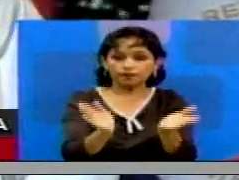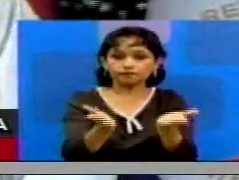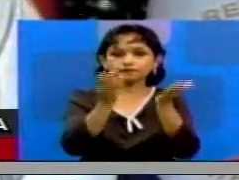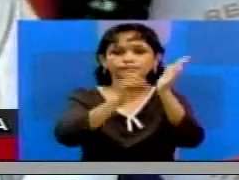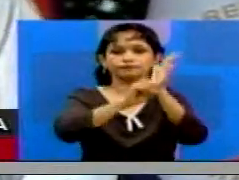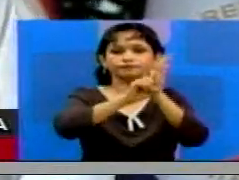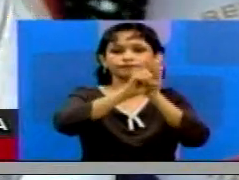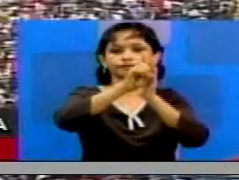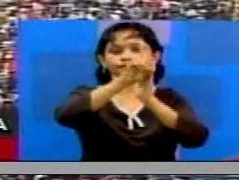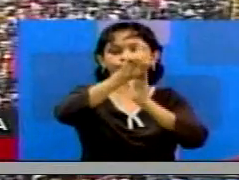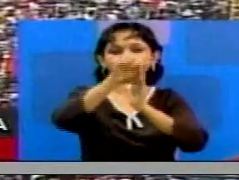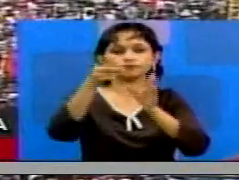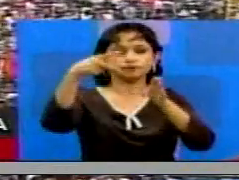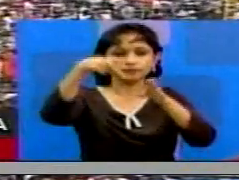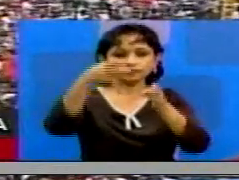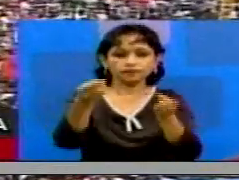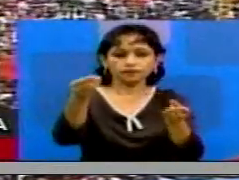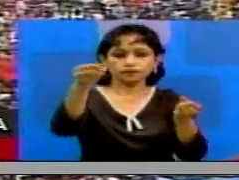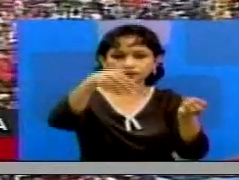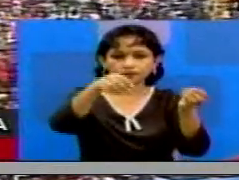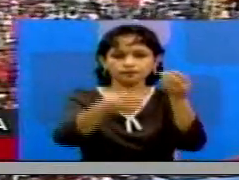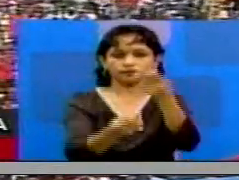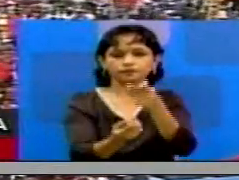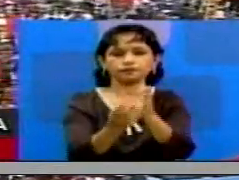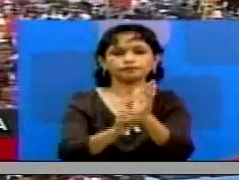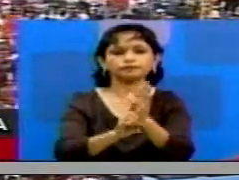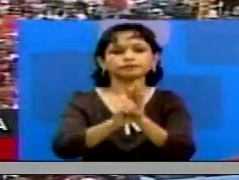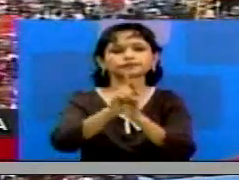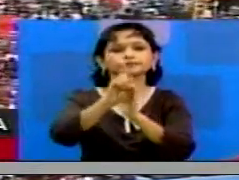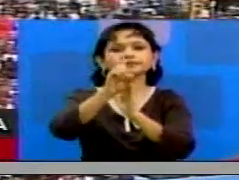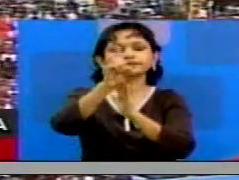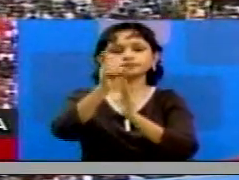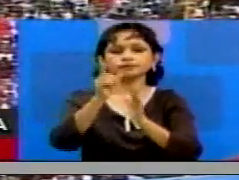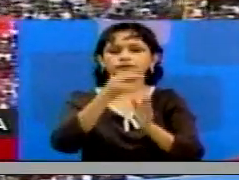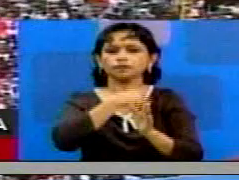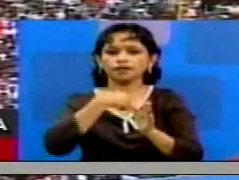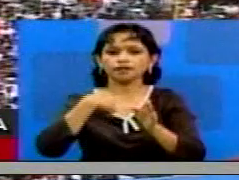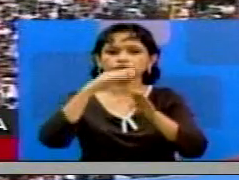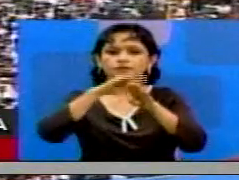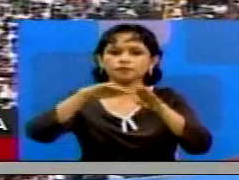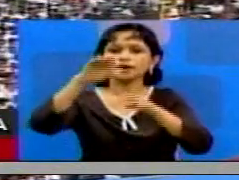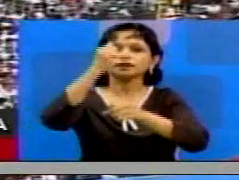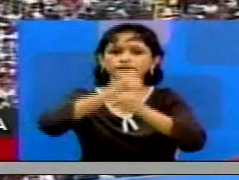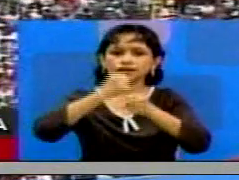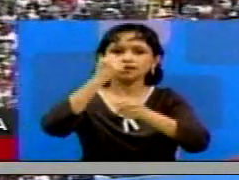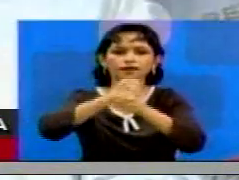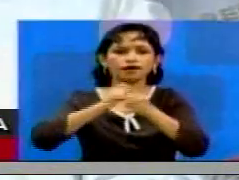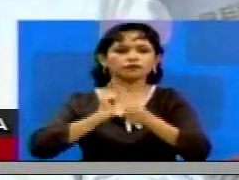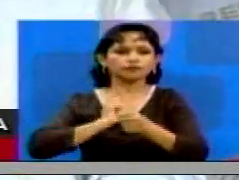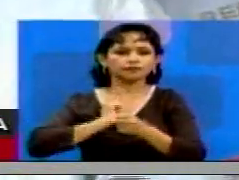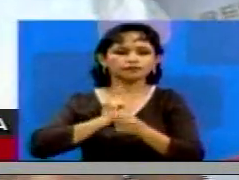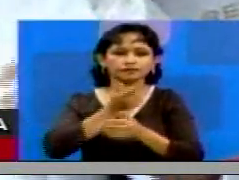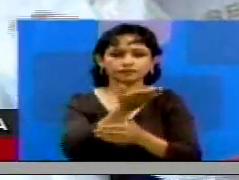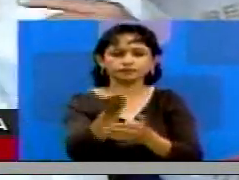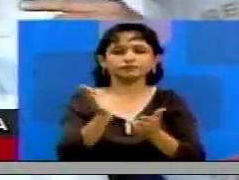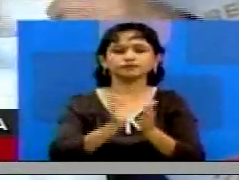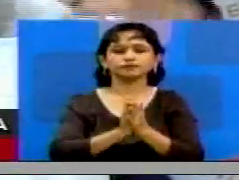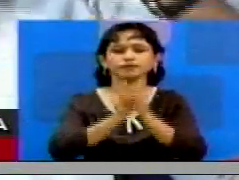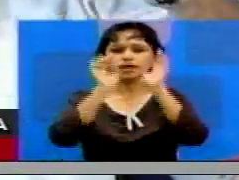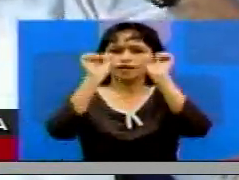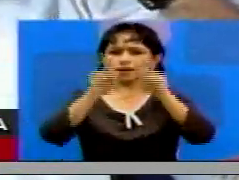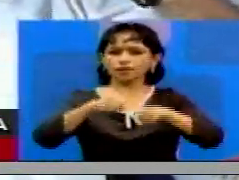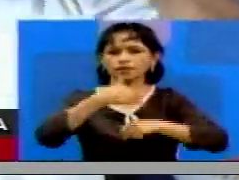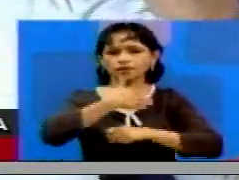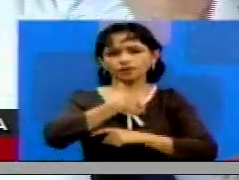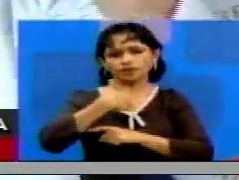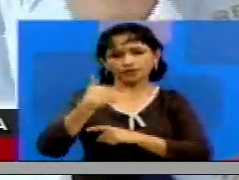para levantar la productividad, para generar más empleo, para que puedan